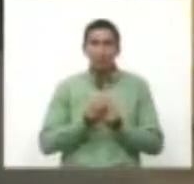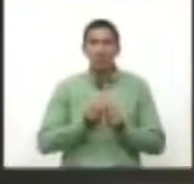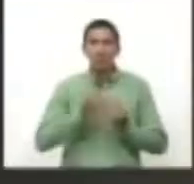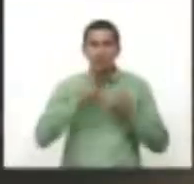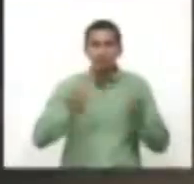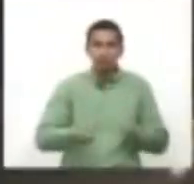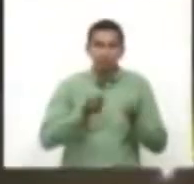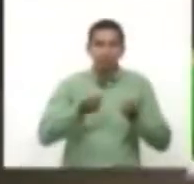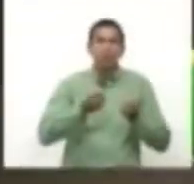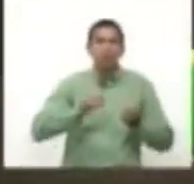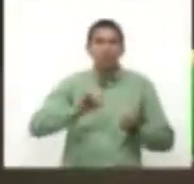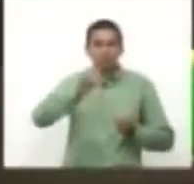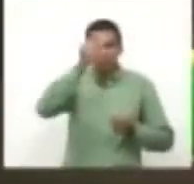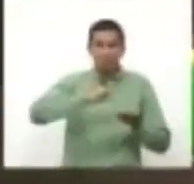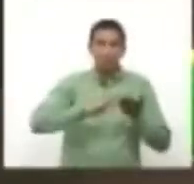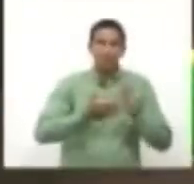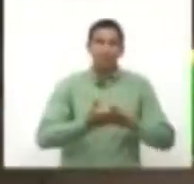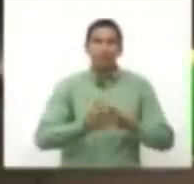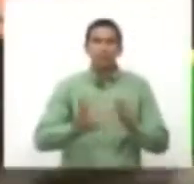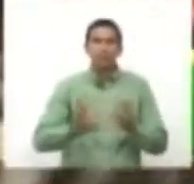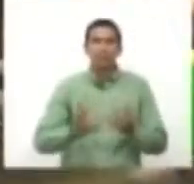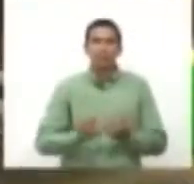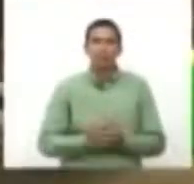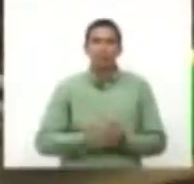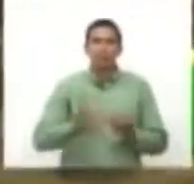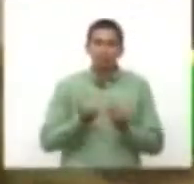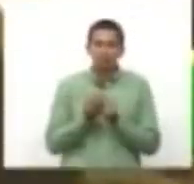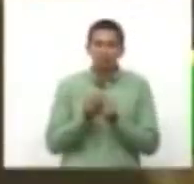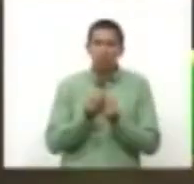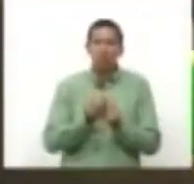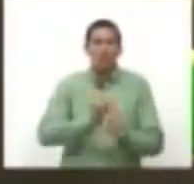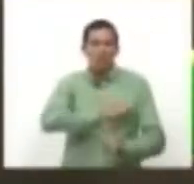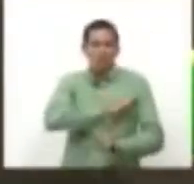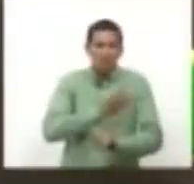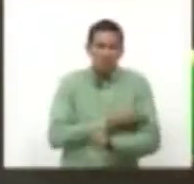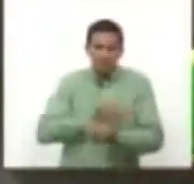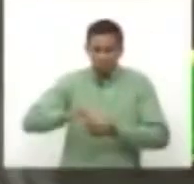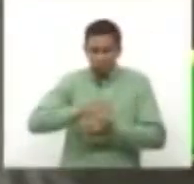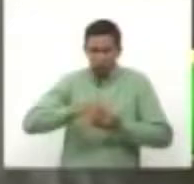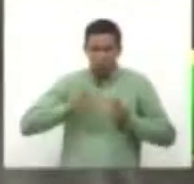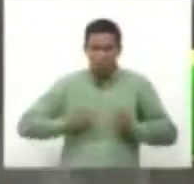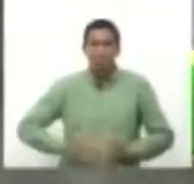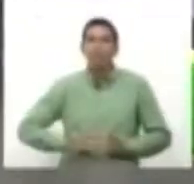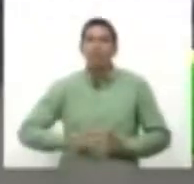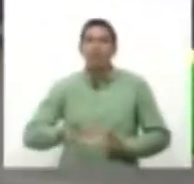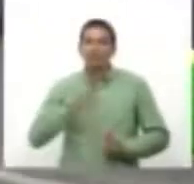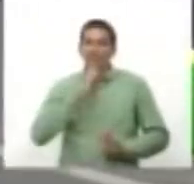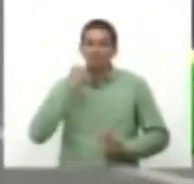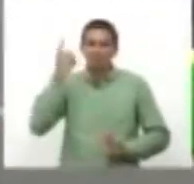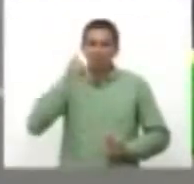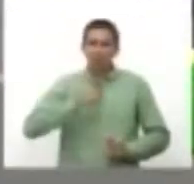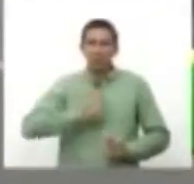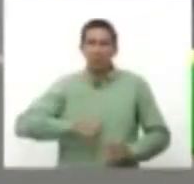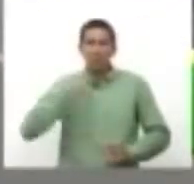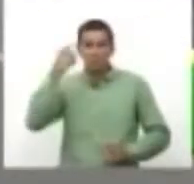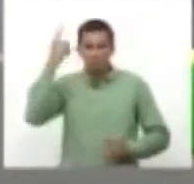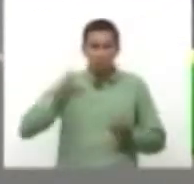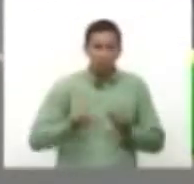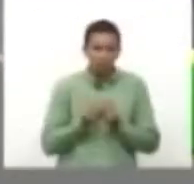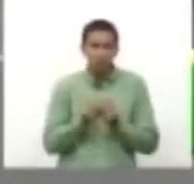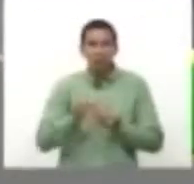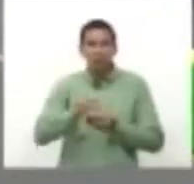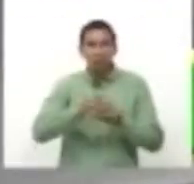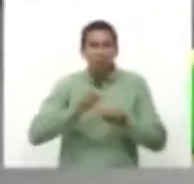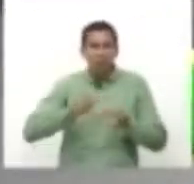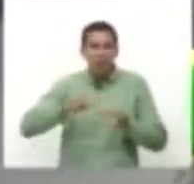El movimiento político Fuerza Ciudadana, liderado por el doctor Carlos Caicedo, sigue su recorrido por las principales ciudades de la región